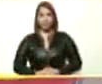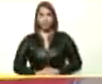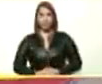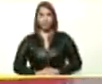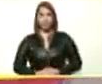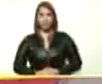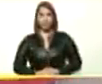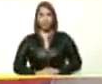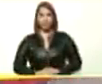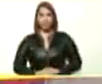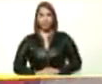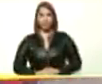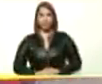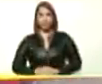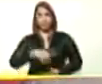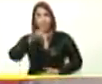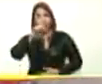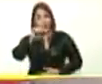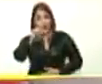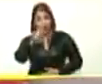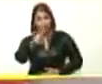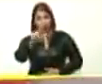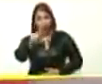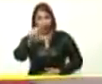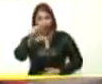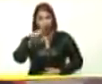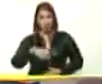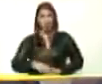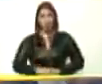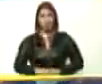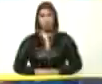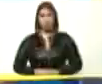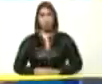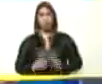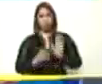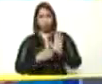E. Arle Herrera, de verdad,